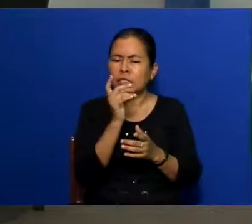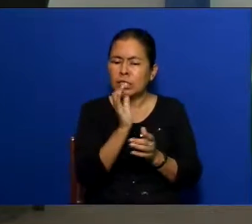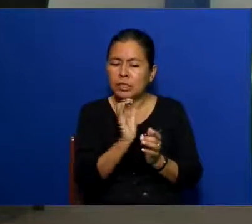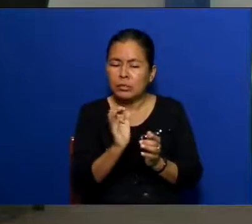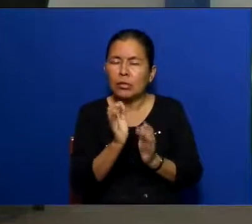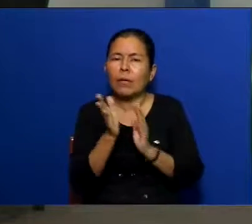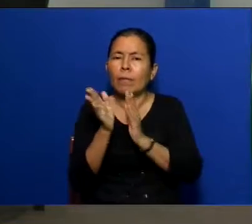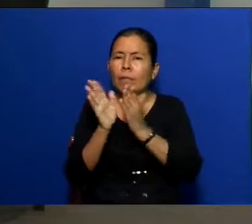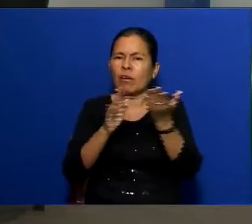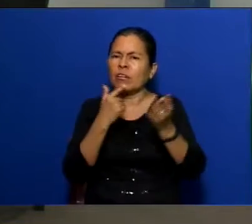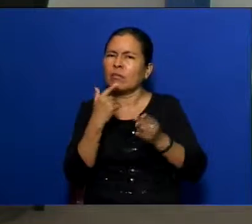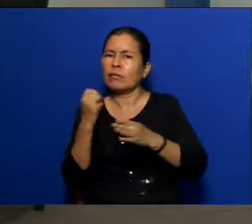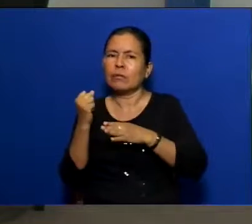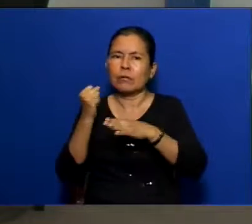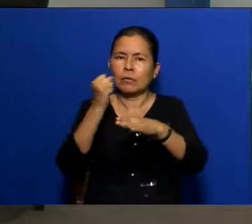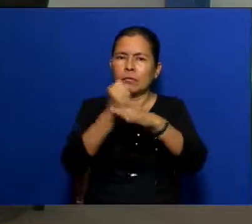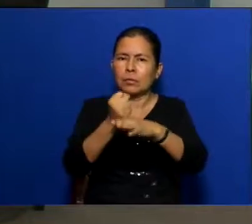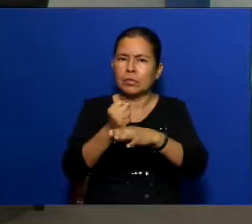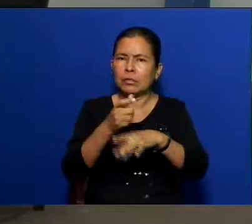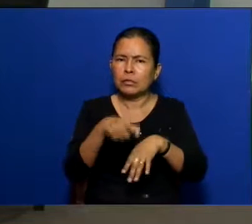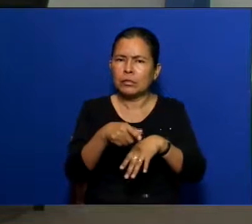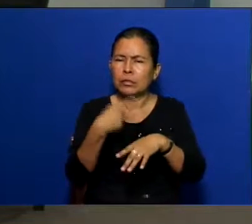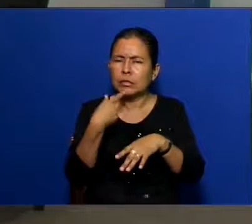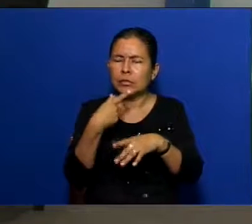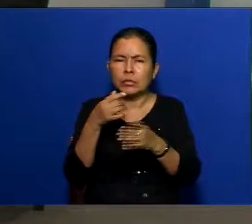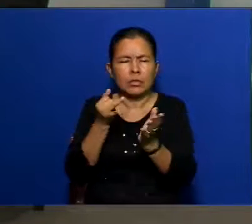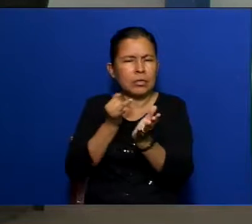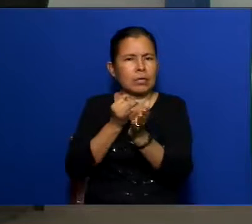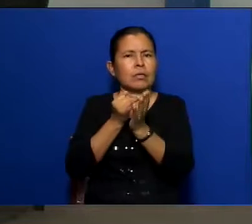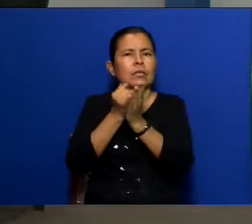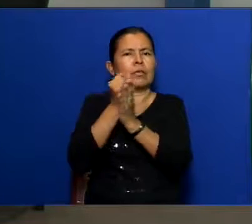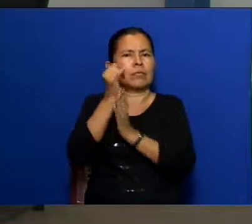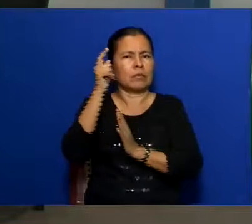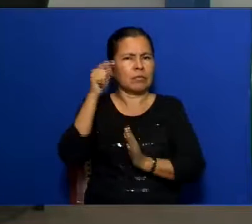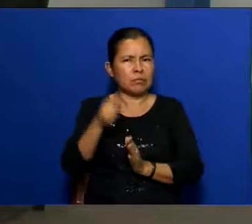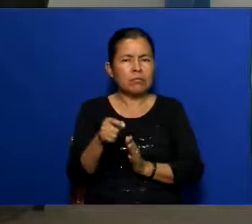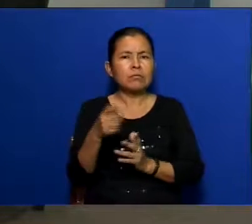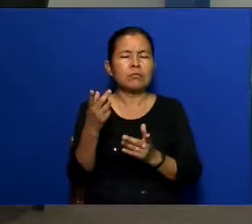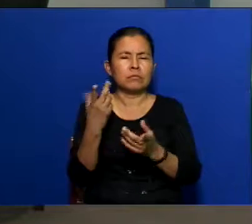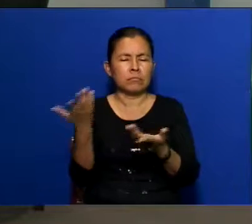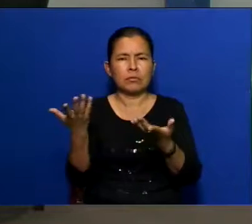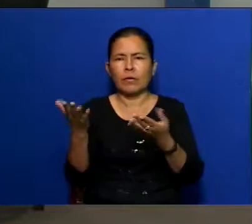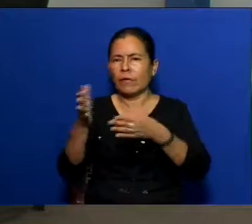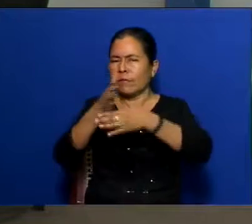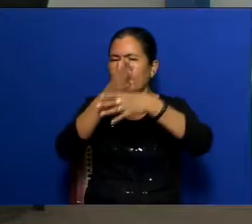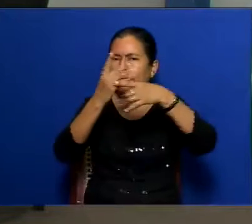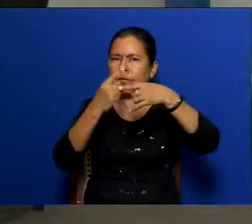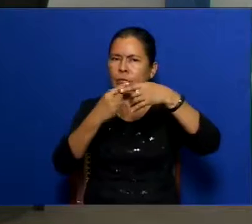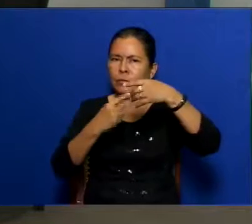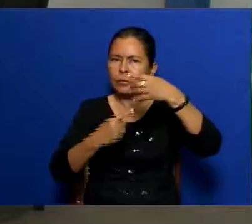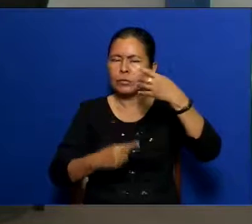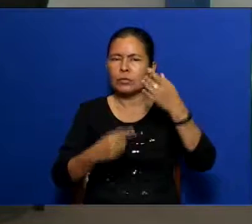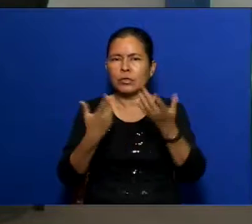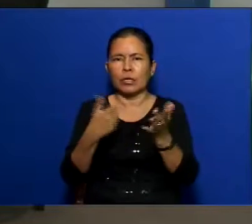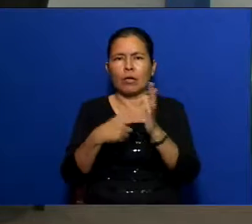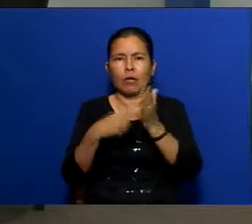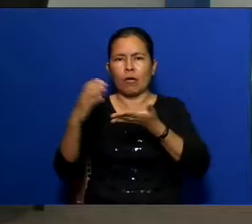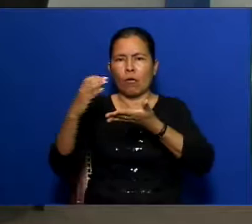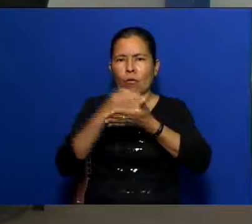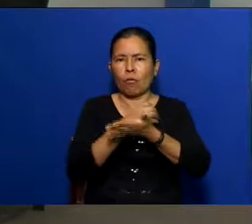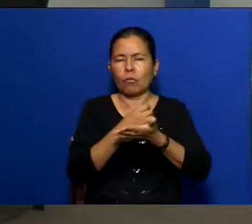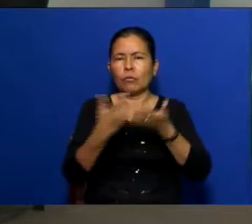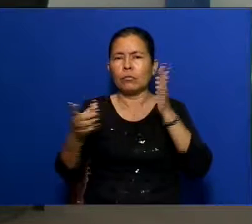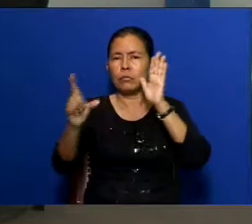investigamos. De tal manera, pues, que prácticamente todos los diferentes delitos que están contemplados en el Código